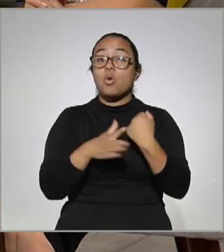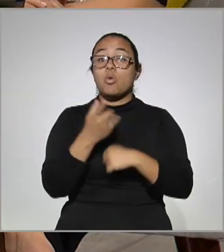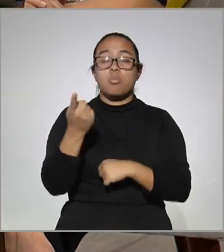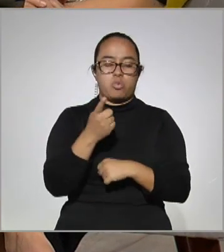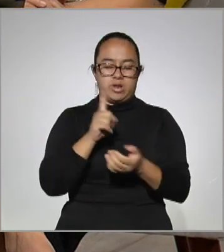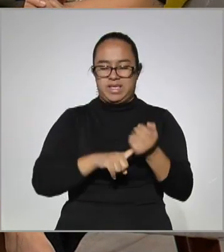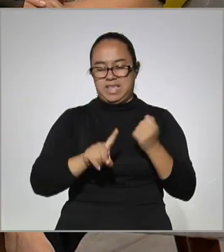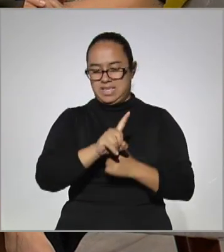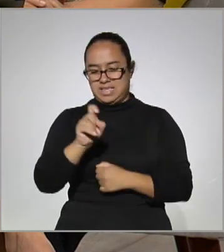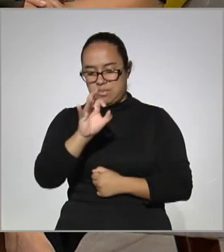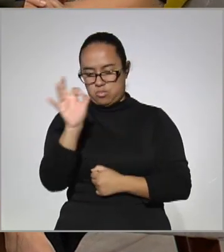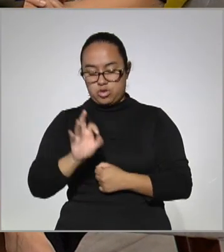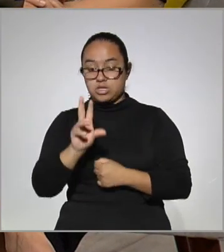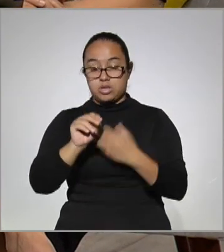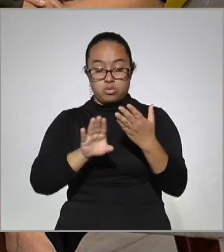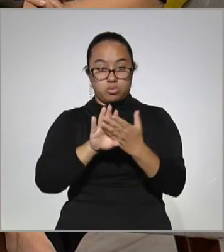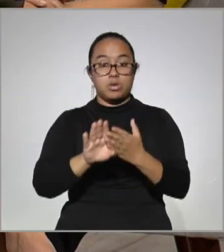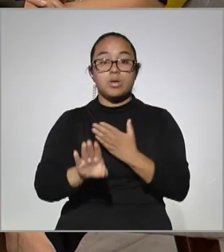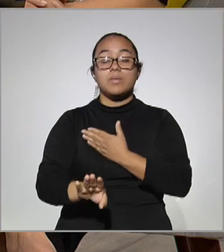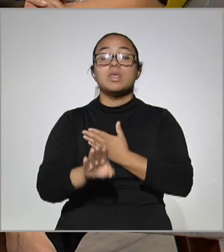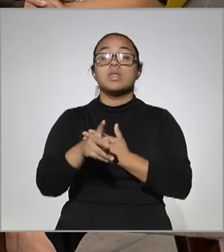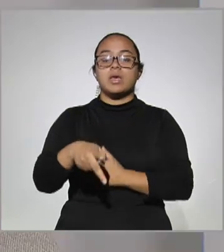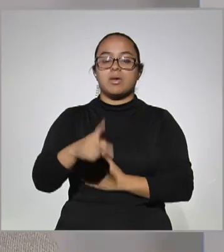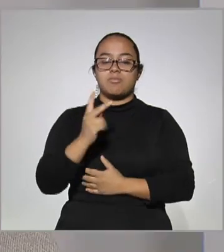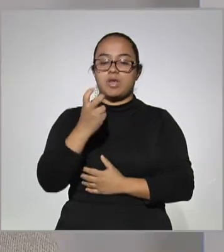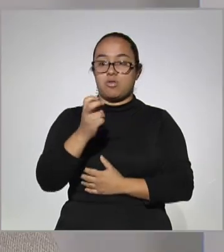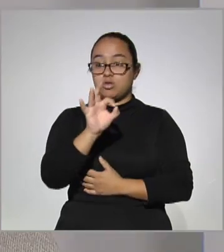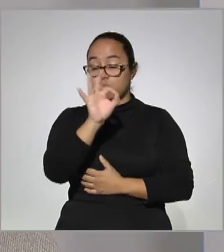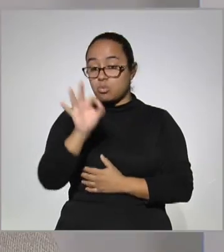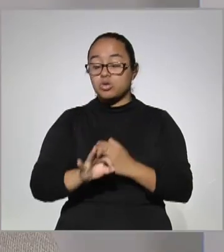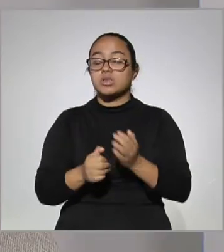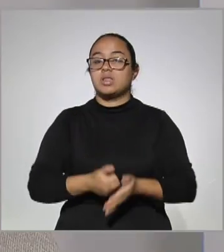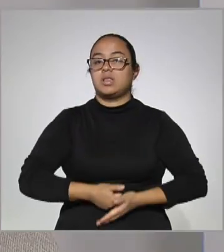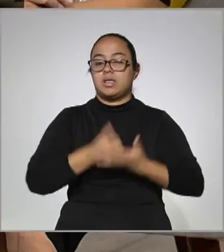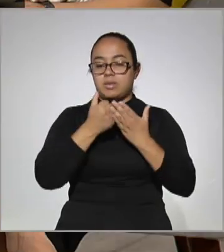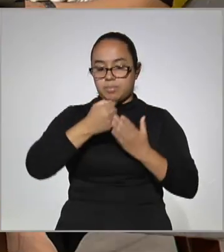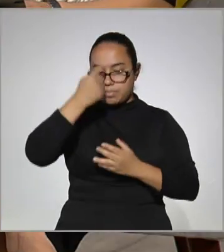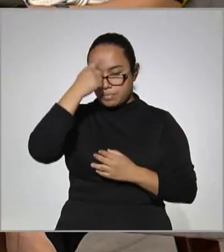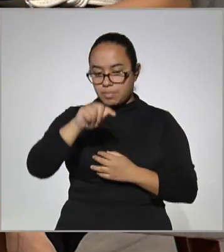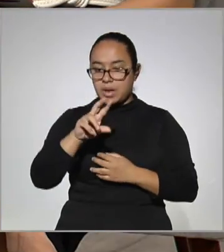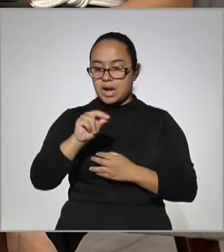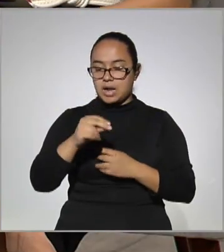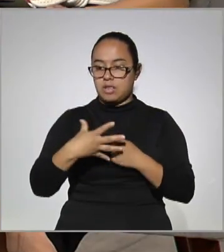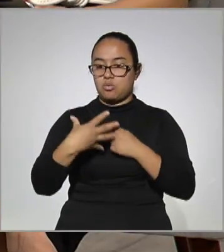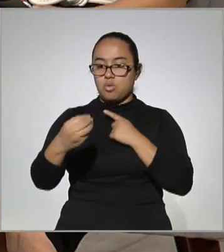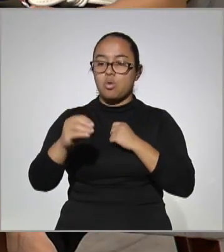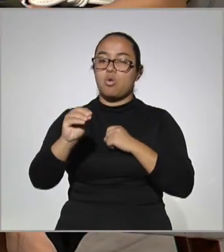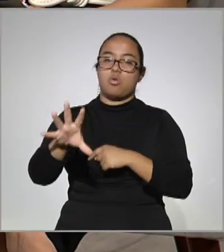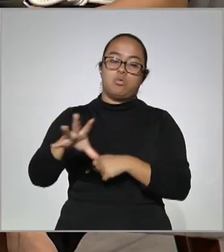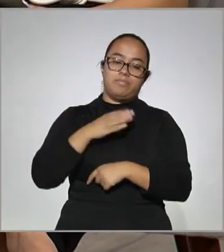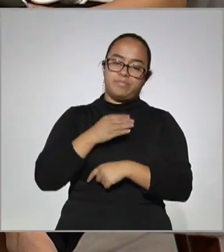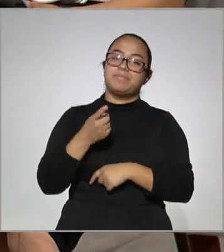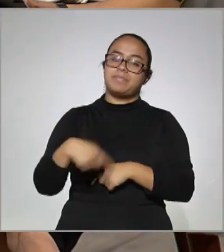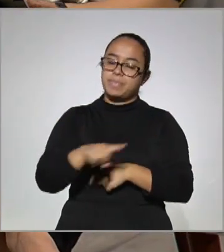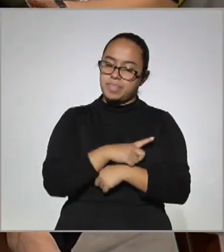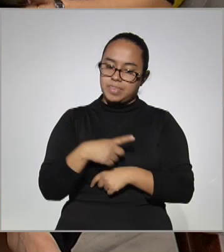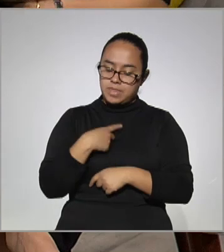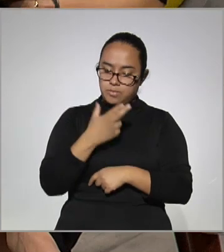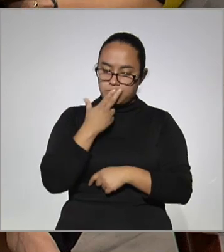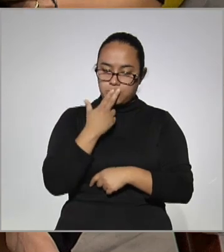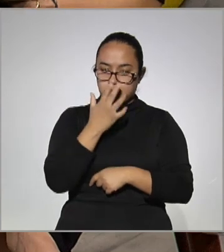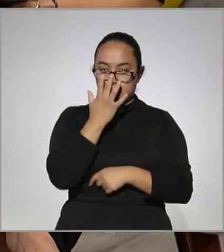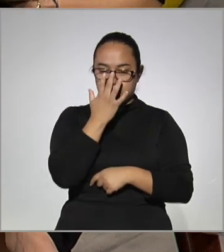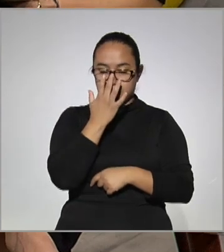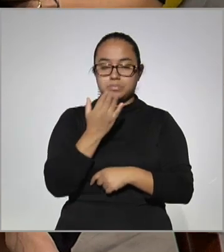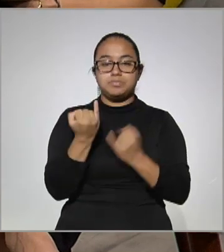al 100% nos va a ayudar un buen porcentaje a transmitirlo o adquirirlo, ¿no? Sí, hay que usarlo. Bien, doctor,